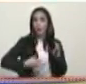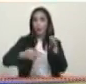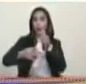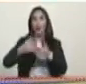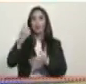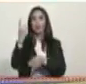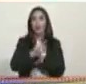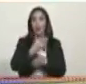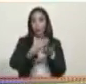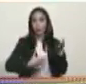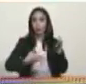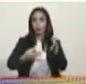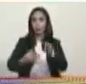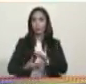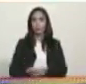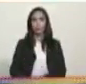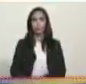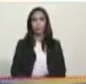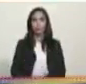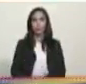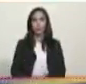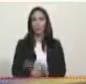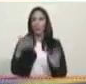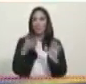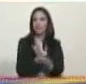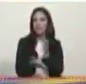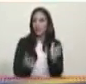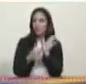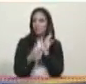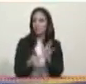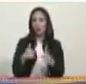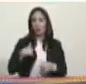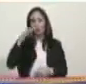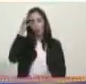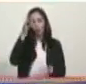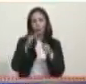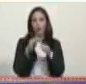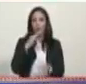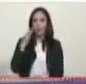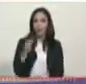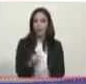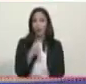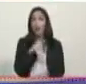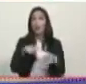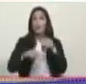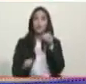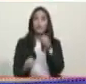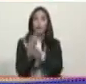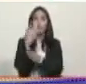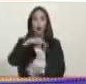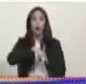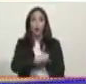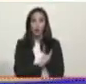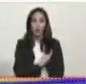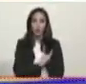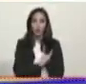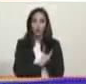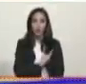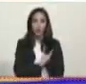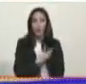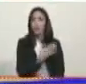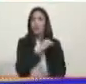decreto mediante el cual creo la Universidad Nacional Experimental